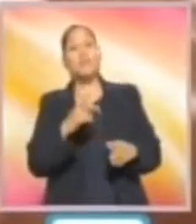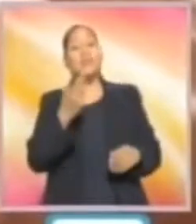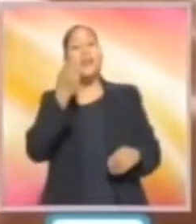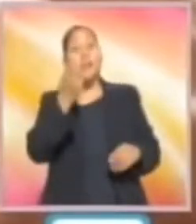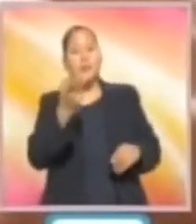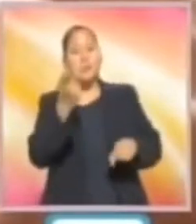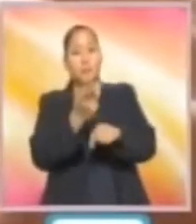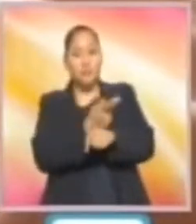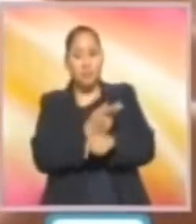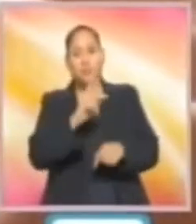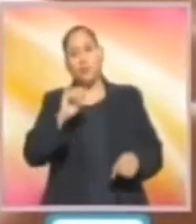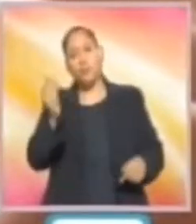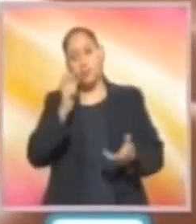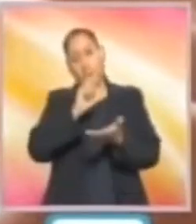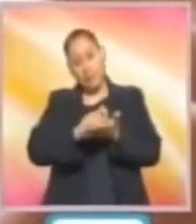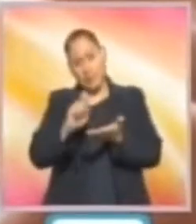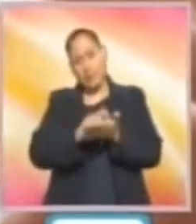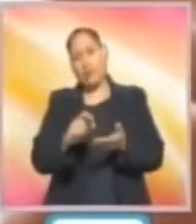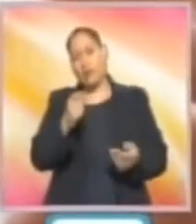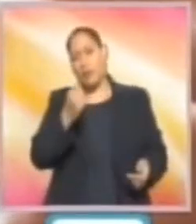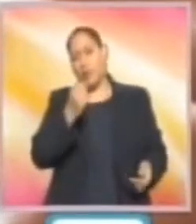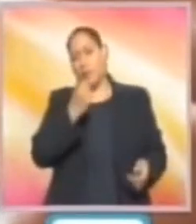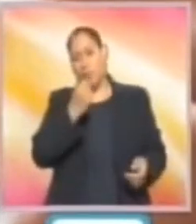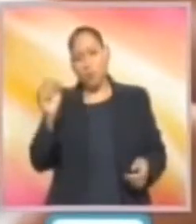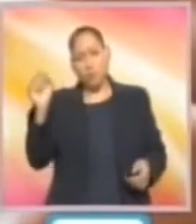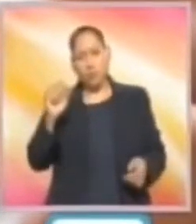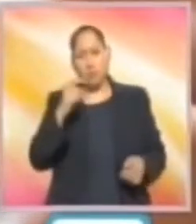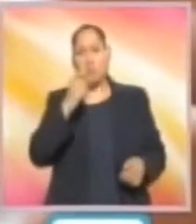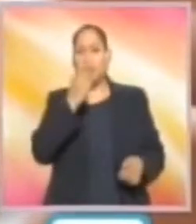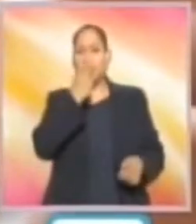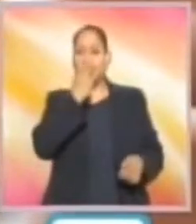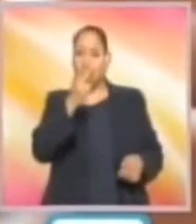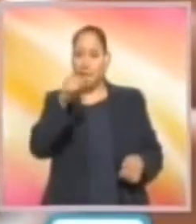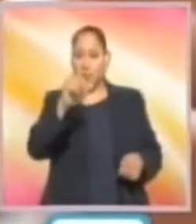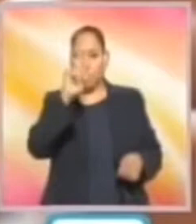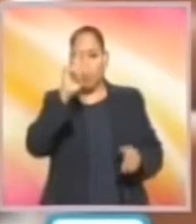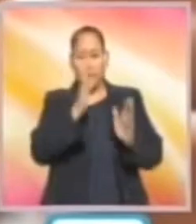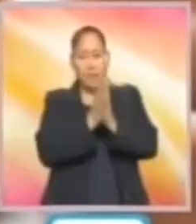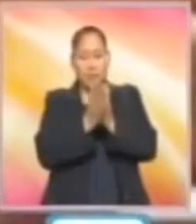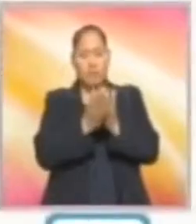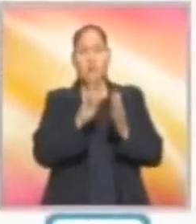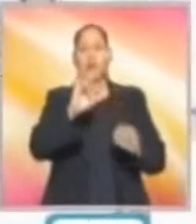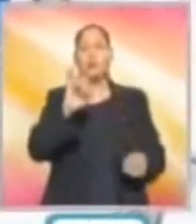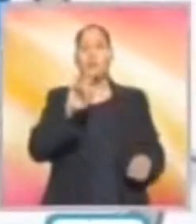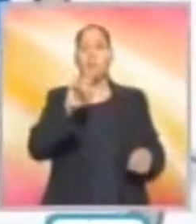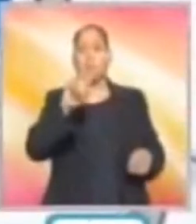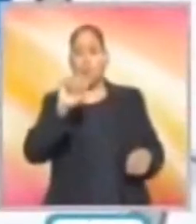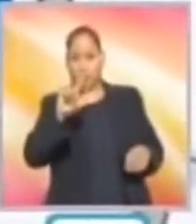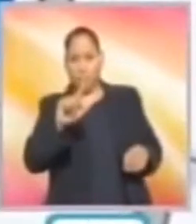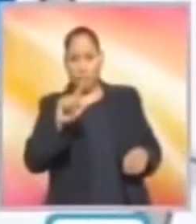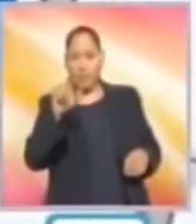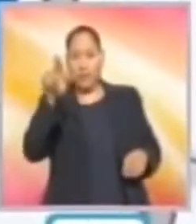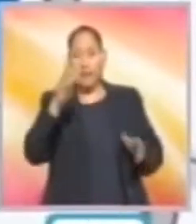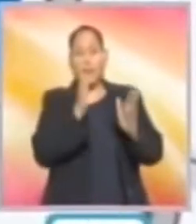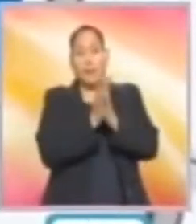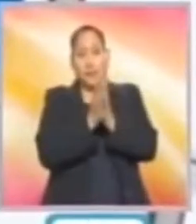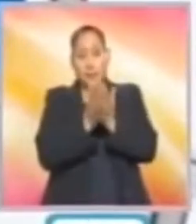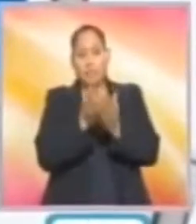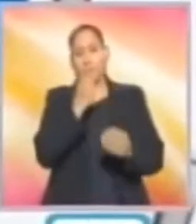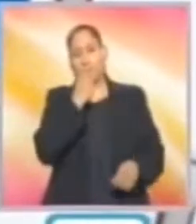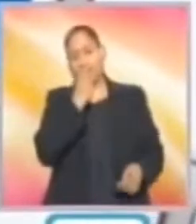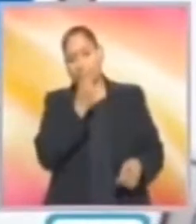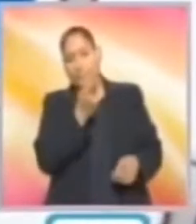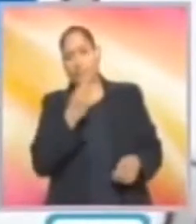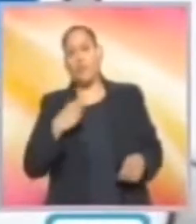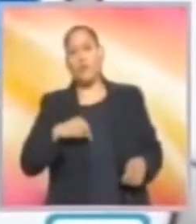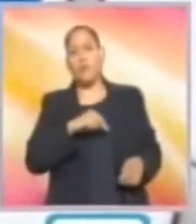por ejemplo, otro escritor muy bueno que no quiero dejar de mencionar y le recomiendo mucho sus libros, se llama Yuval Noah. Él en un libro dice que estamos dejando de